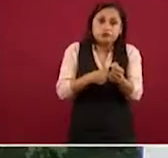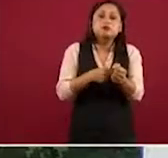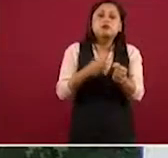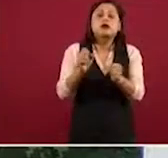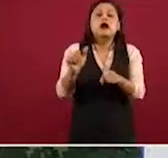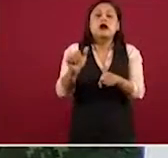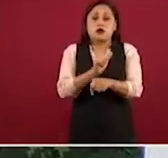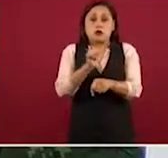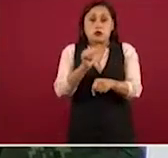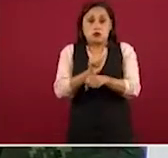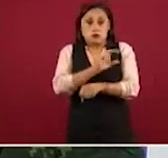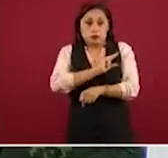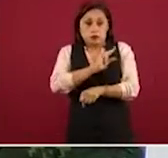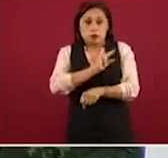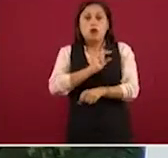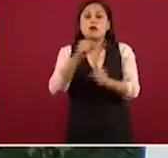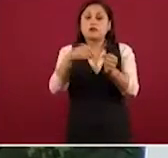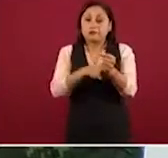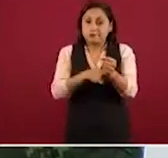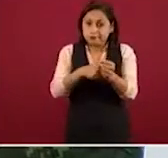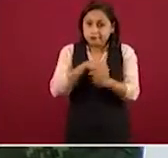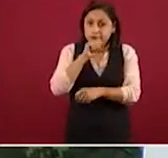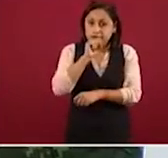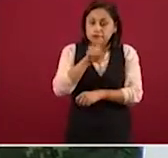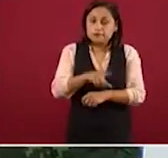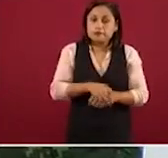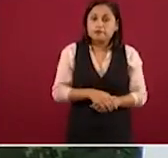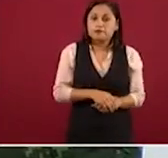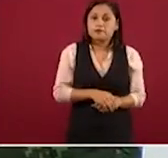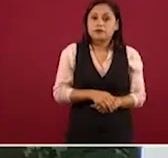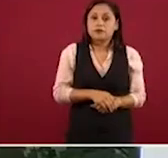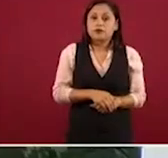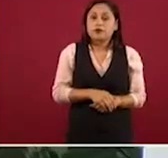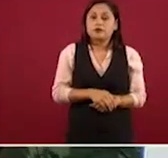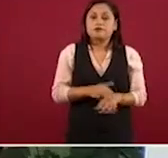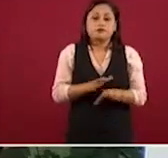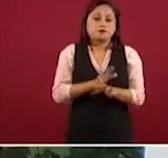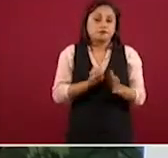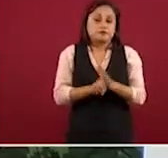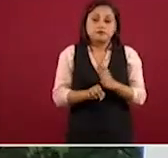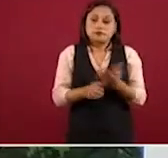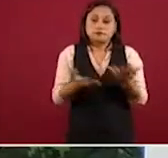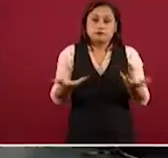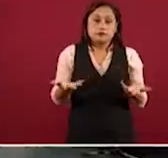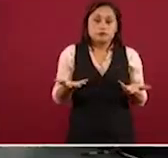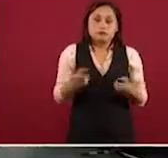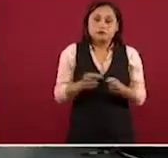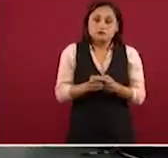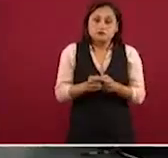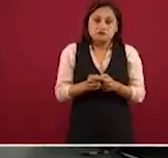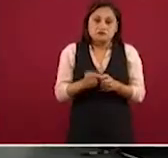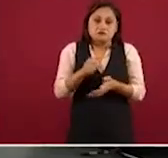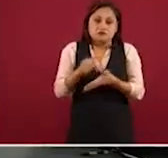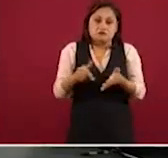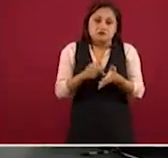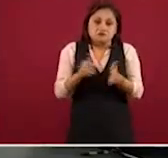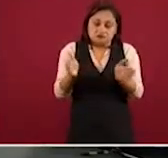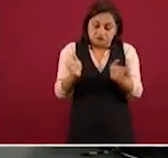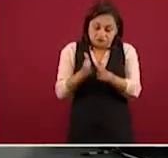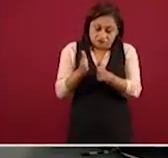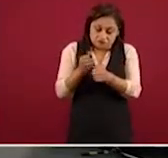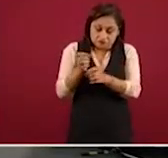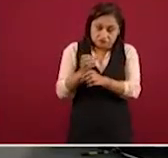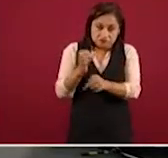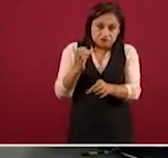particulares, también en brechas en menor medida, pero sí hay un